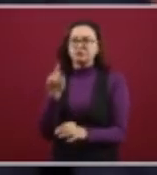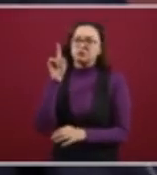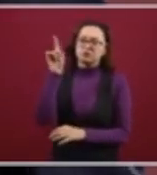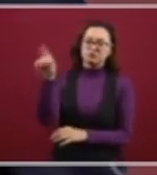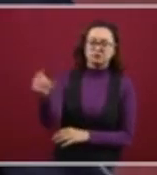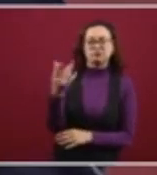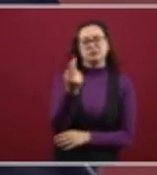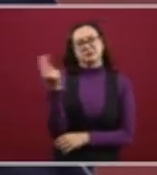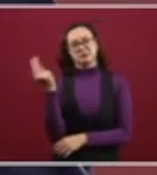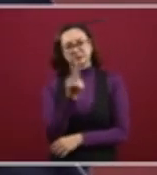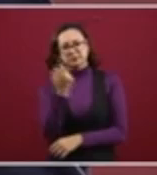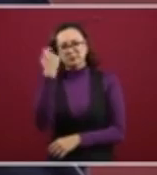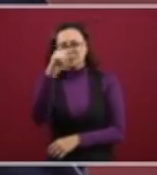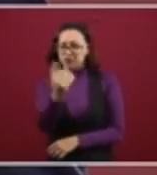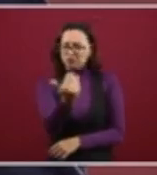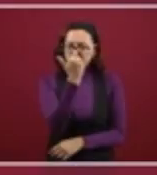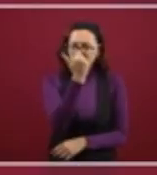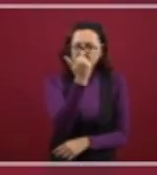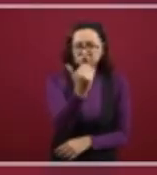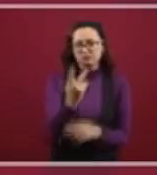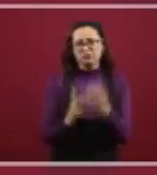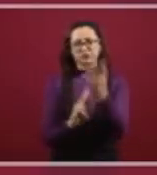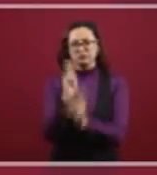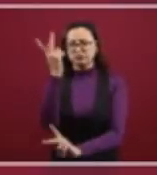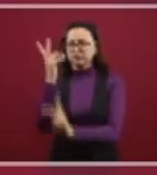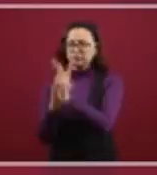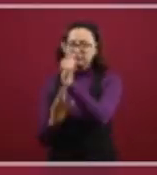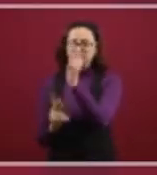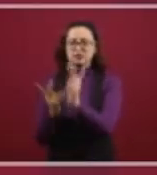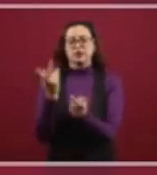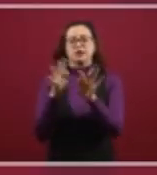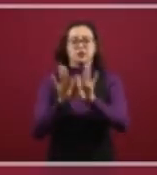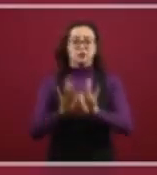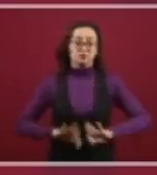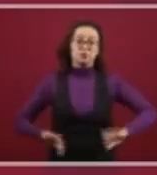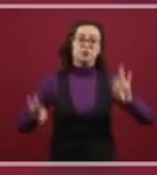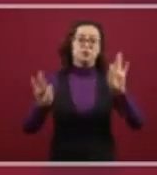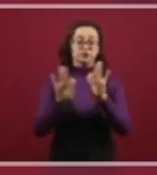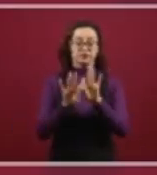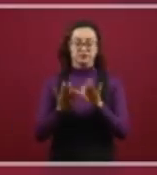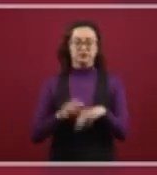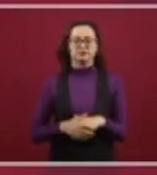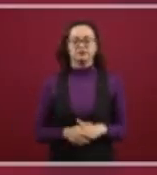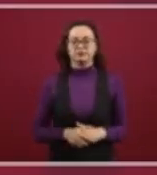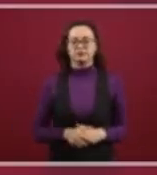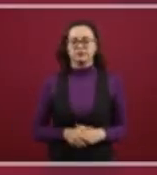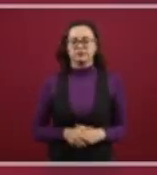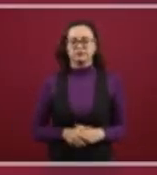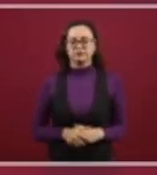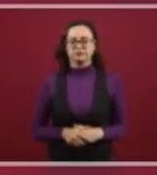Guerrero. Es importante, antes de que